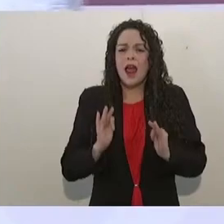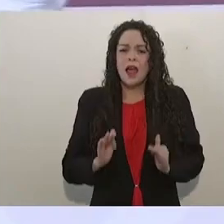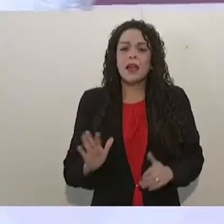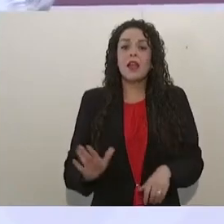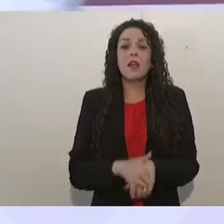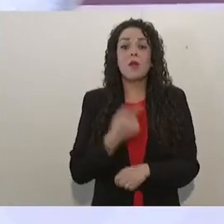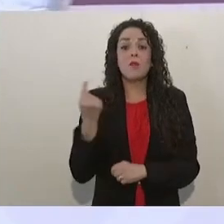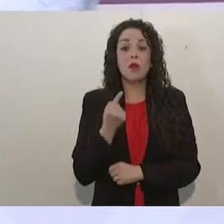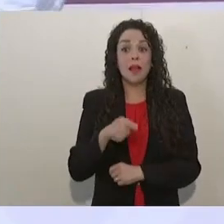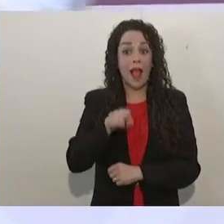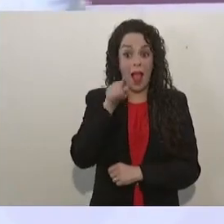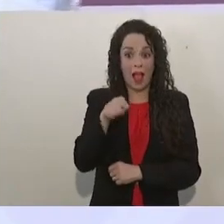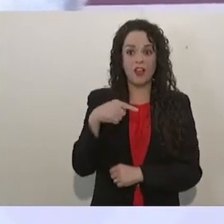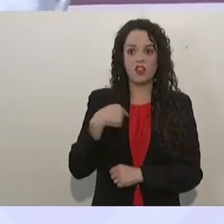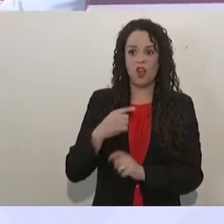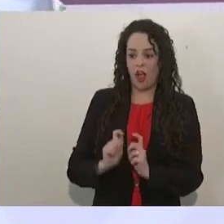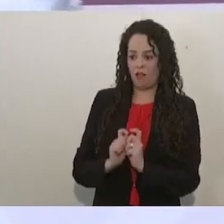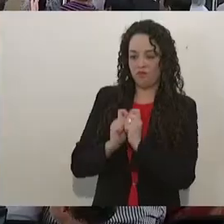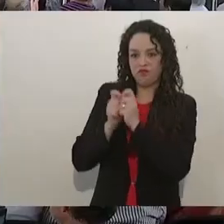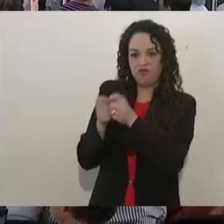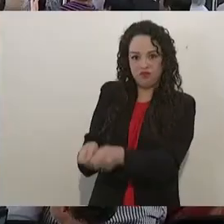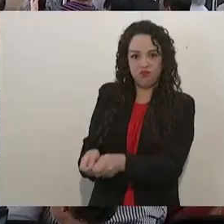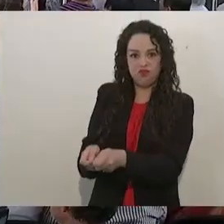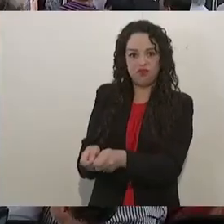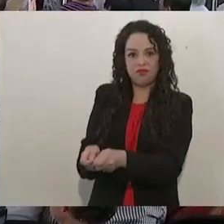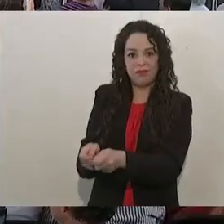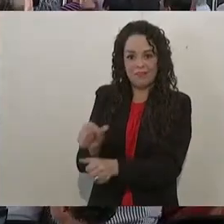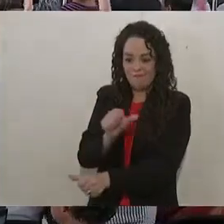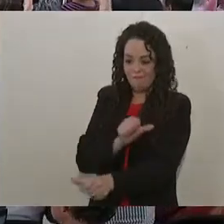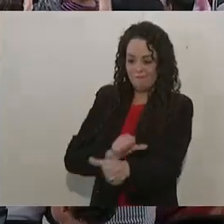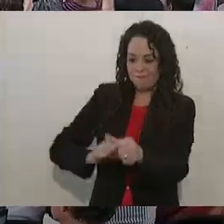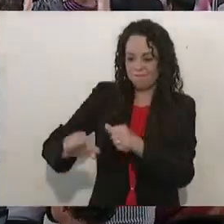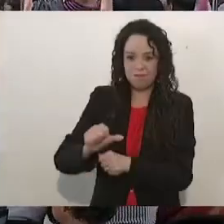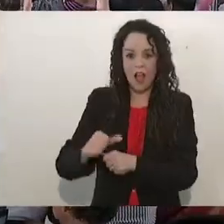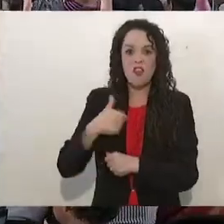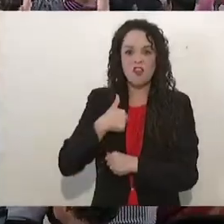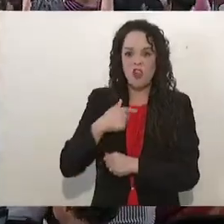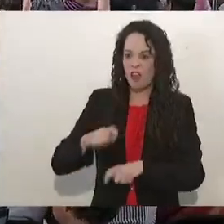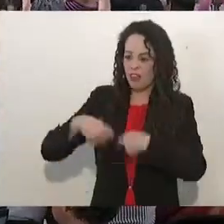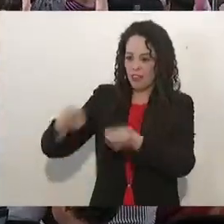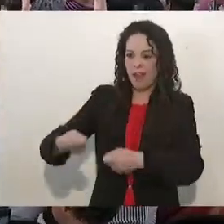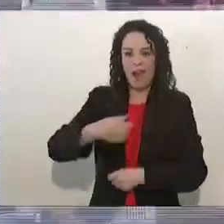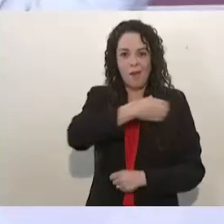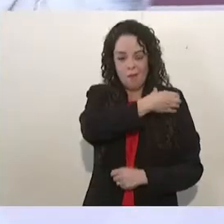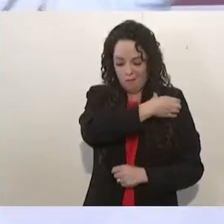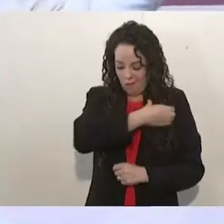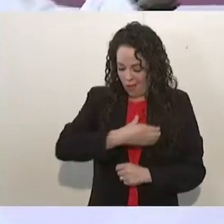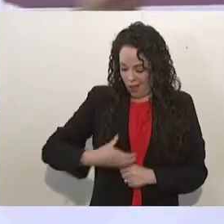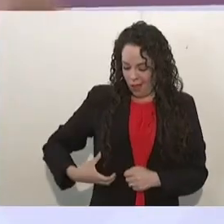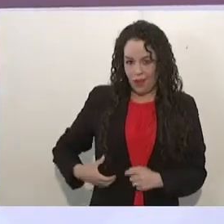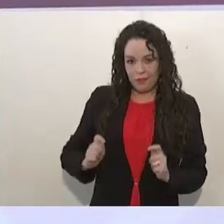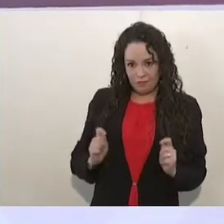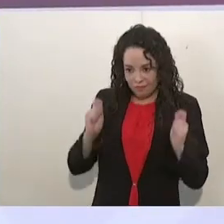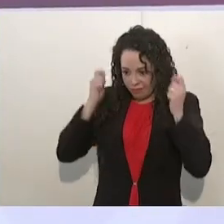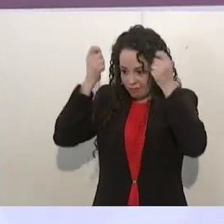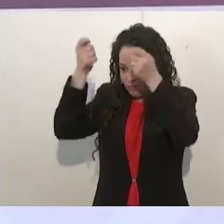la que le voy a entregar la banda presidencial. A una mujer